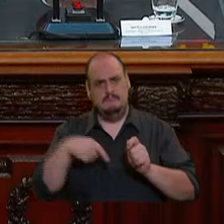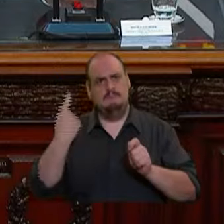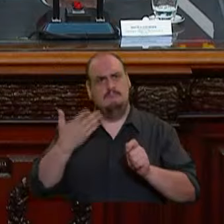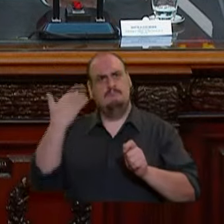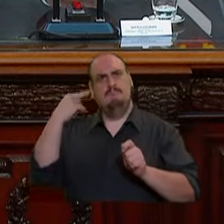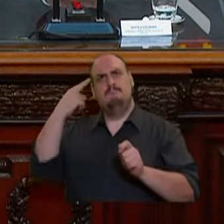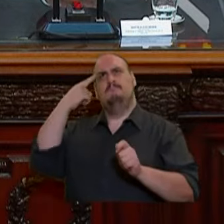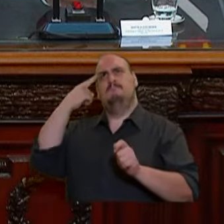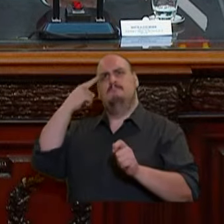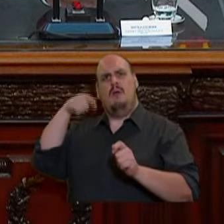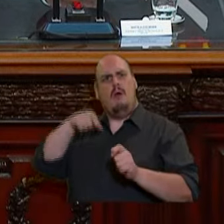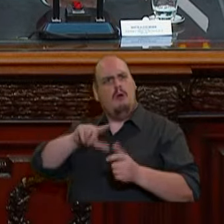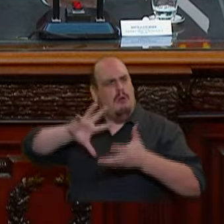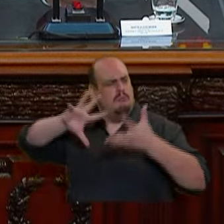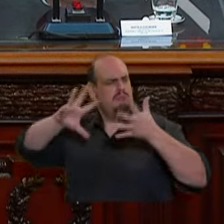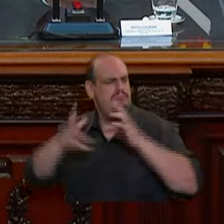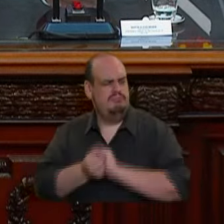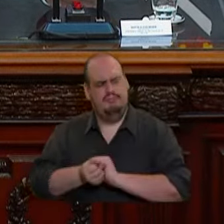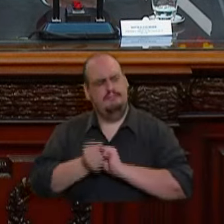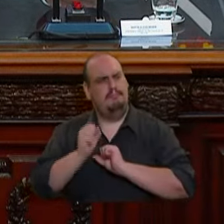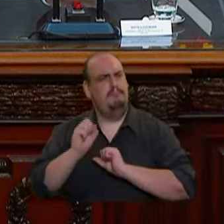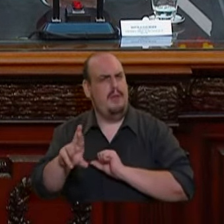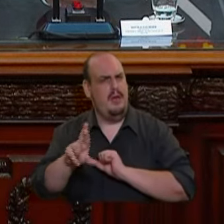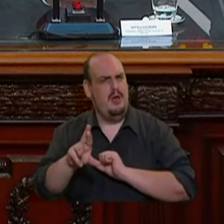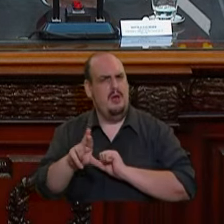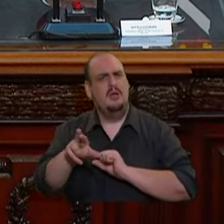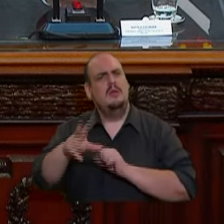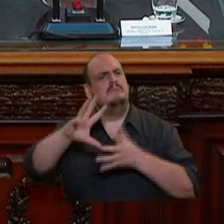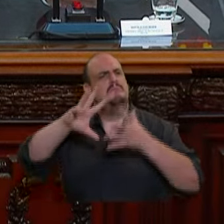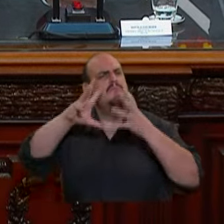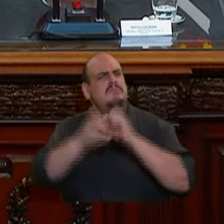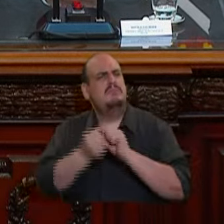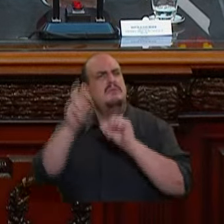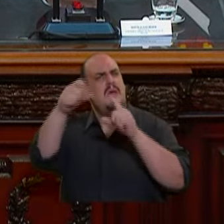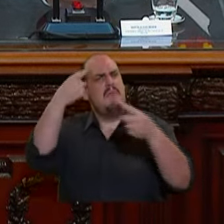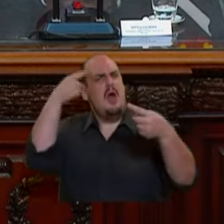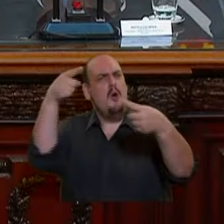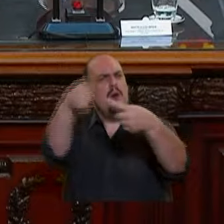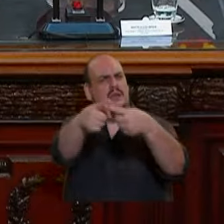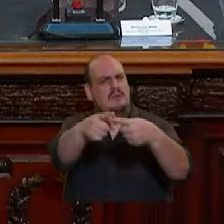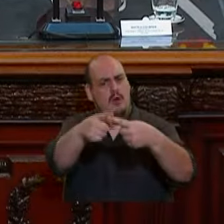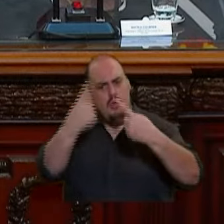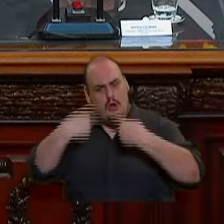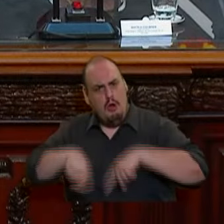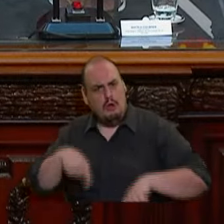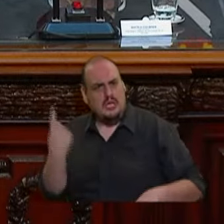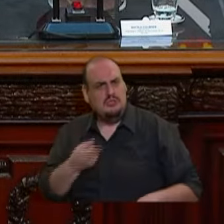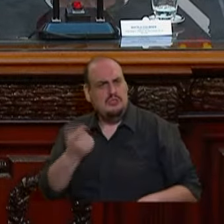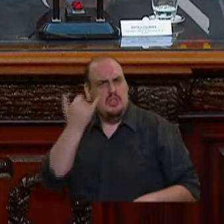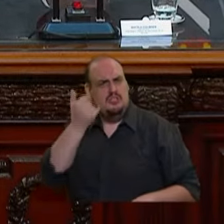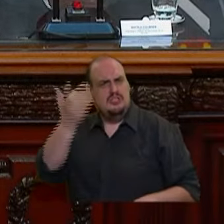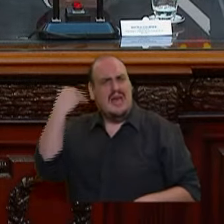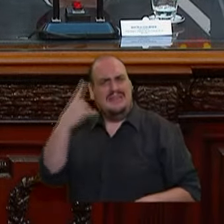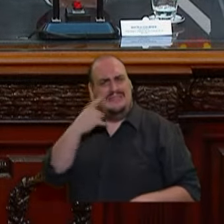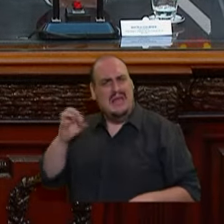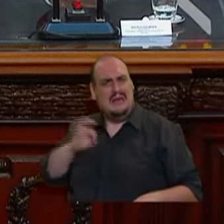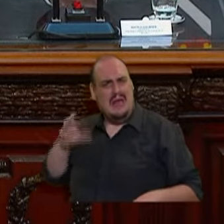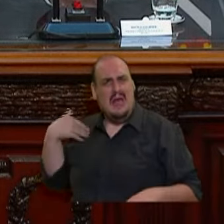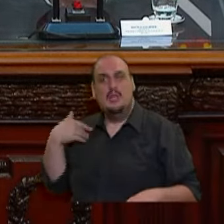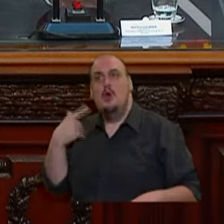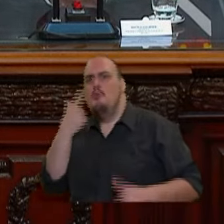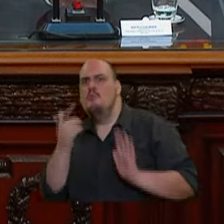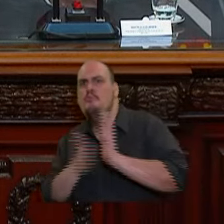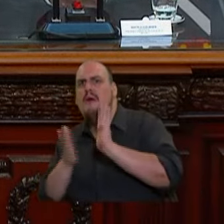que simplemente material. Es una crisis de horizonte, porque todo lo que hemos probado los argentinos los últimos 100 años ha